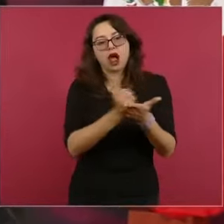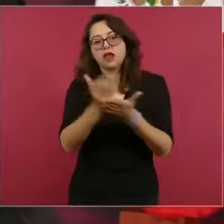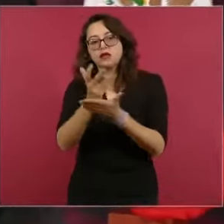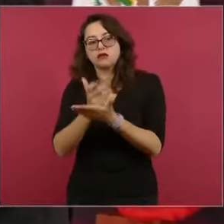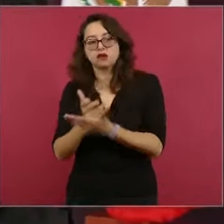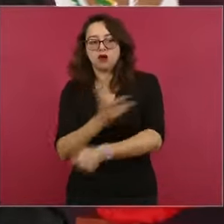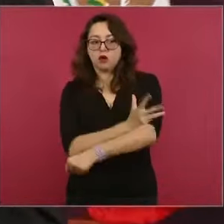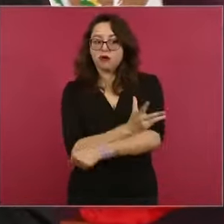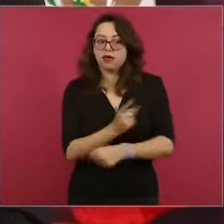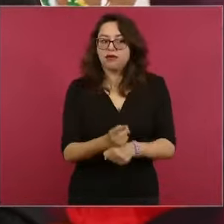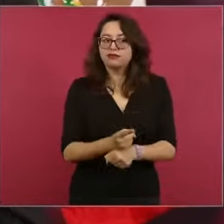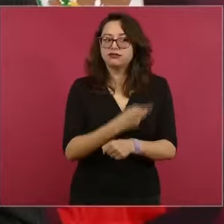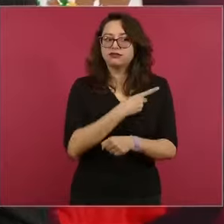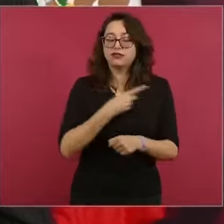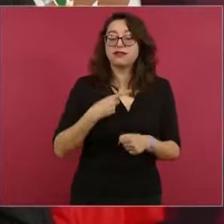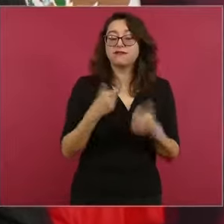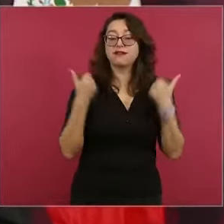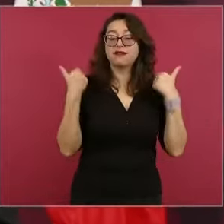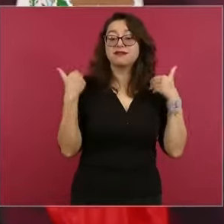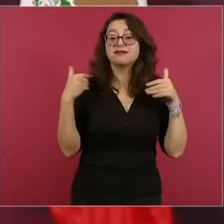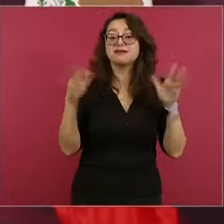Transparentan